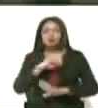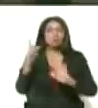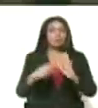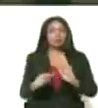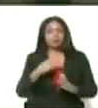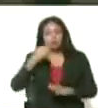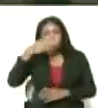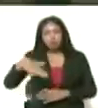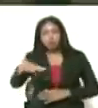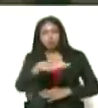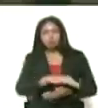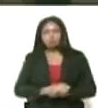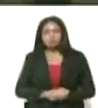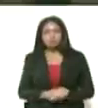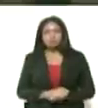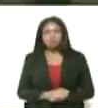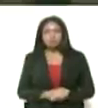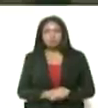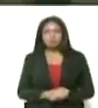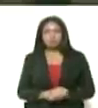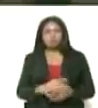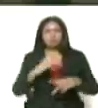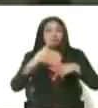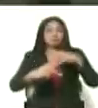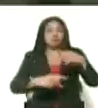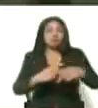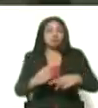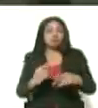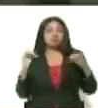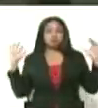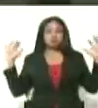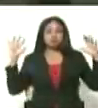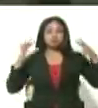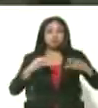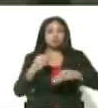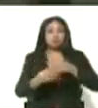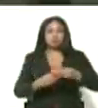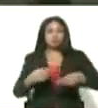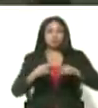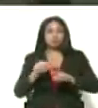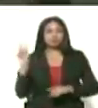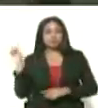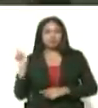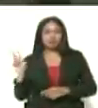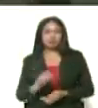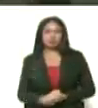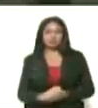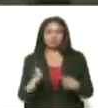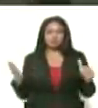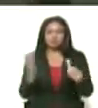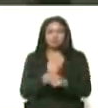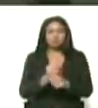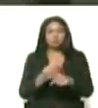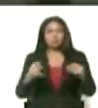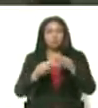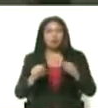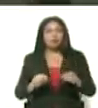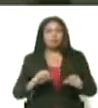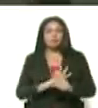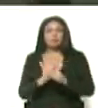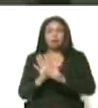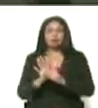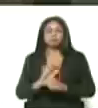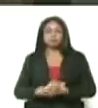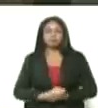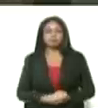nuestra población, el proceso masivo que está ejecutando Venezuela de detección del